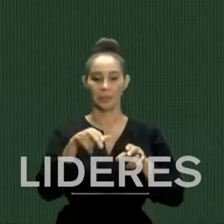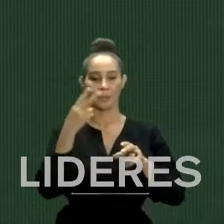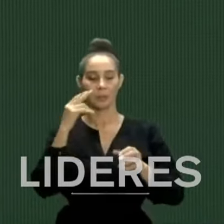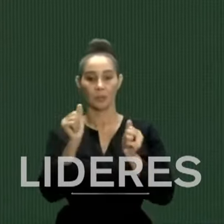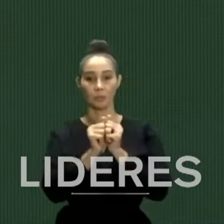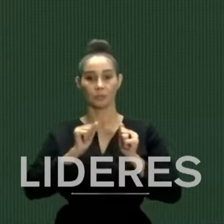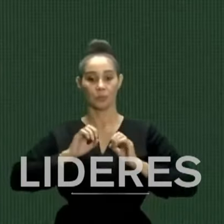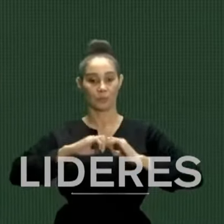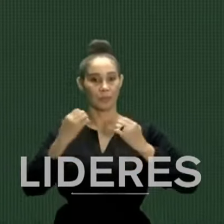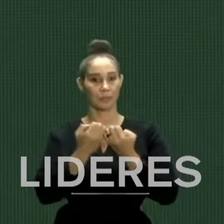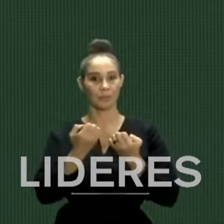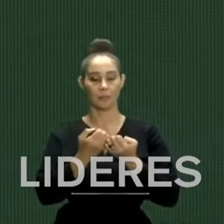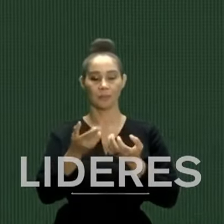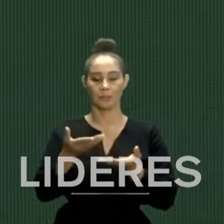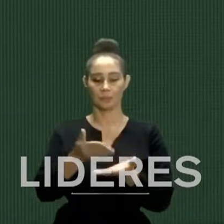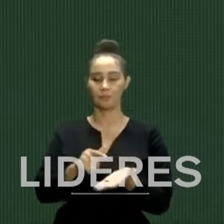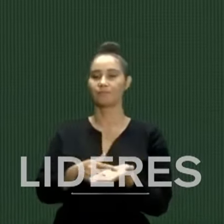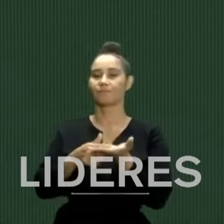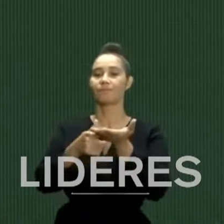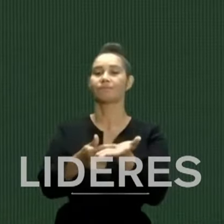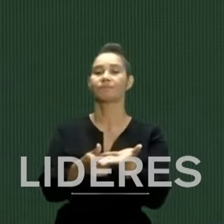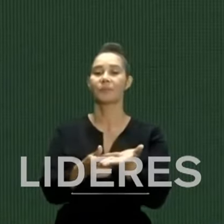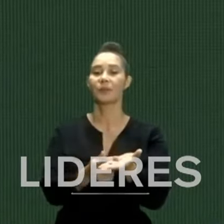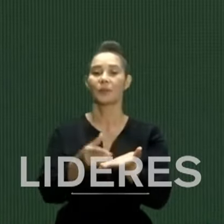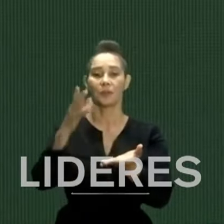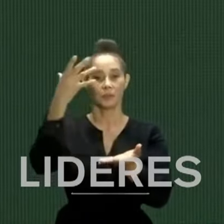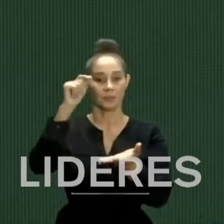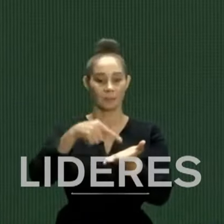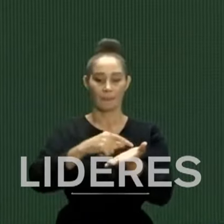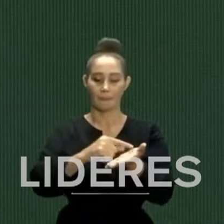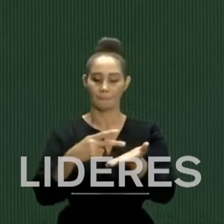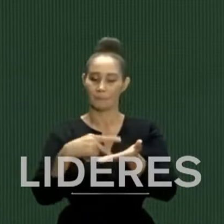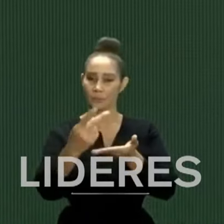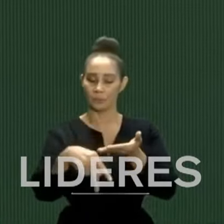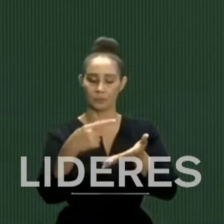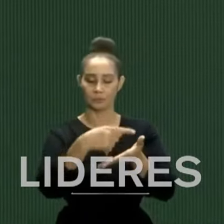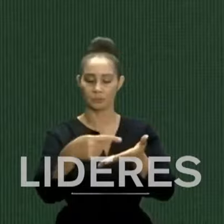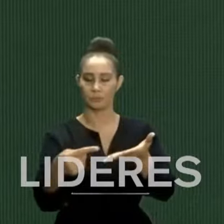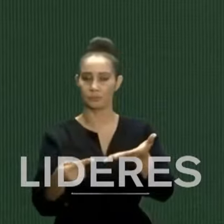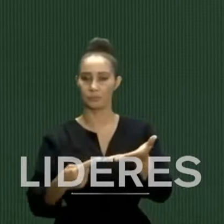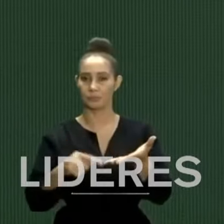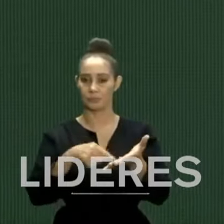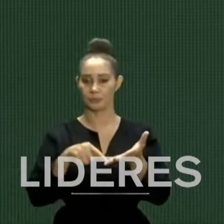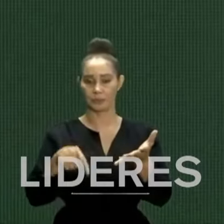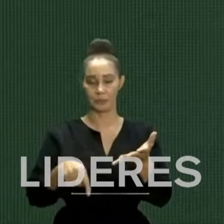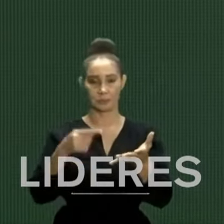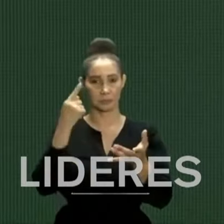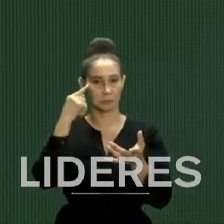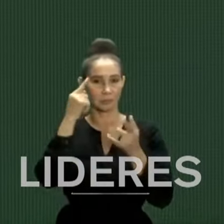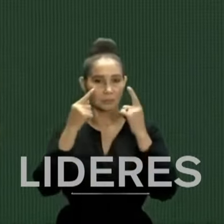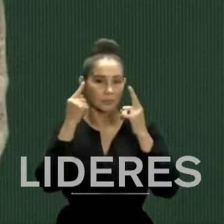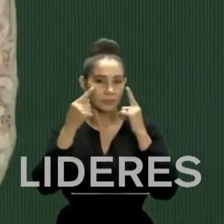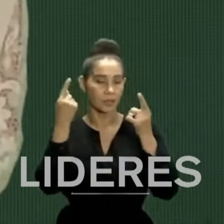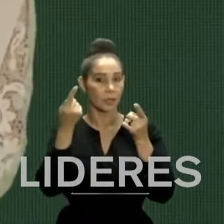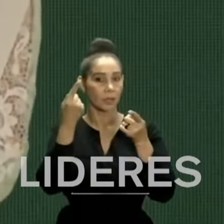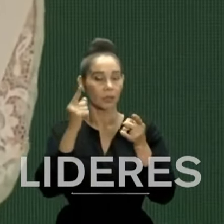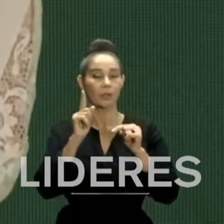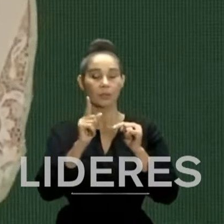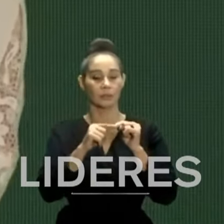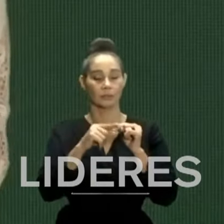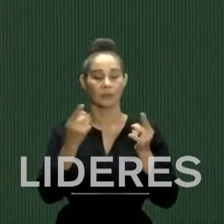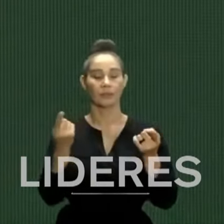a mi equipo le hicimos una presentación con varios proyectos que desde nuestra perspectiva, de acuerdo a lo que